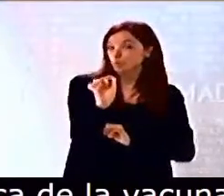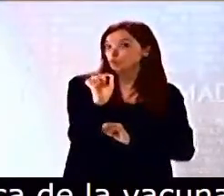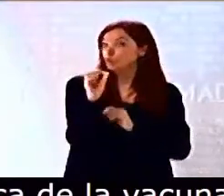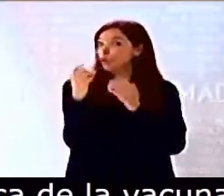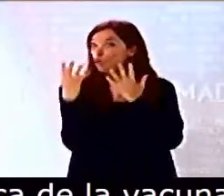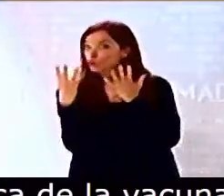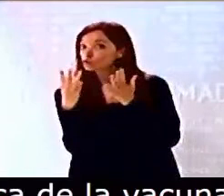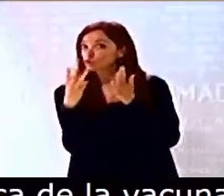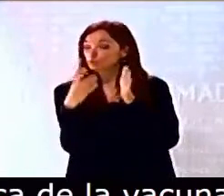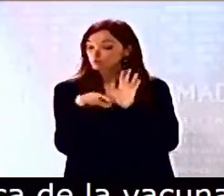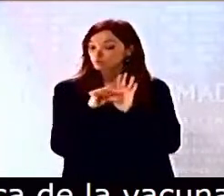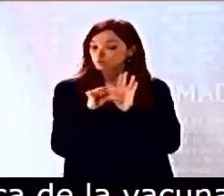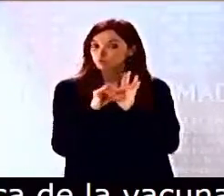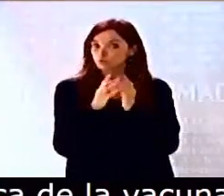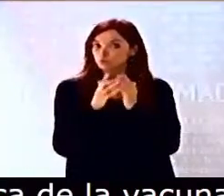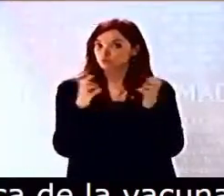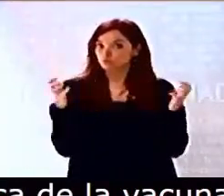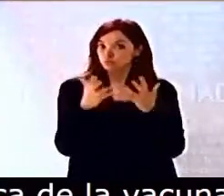4.8,